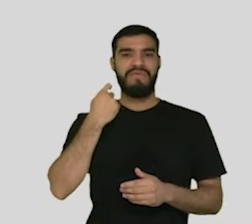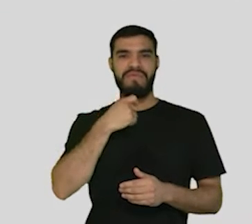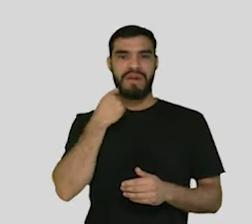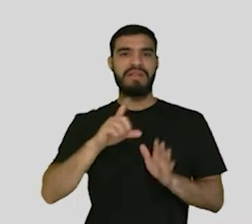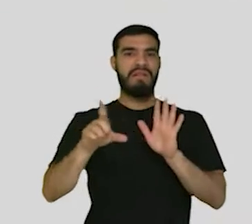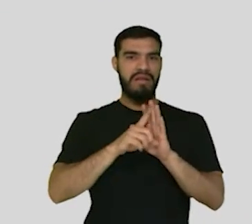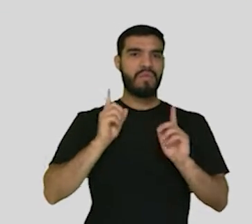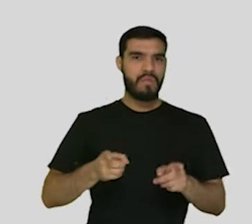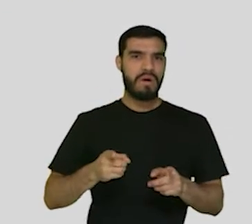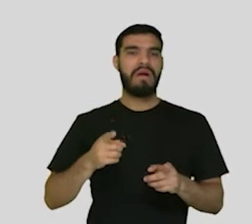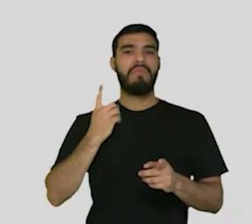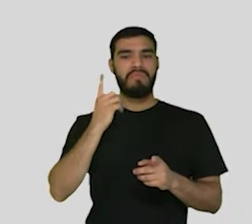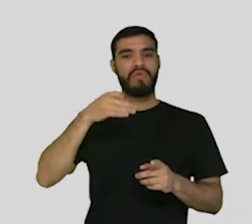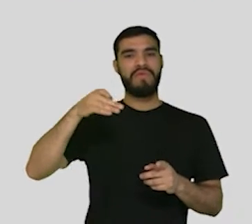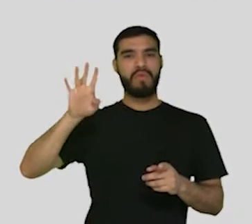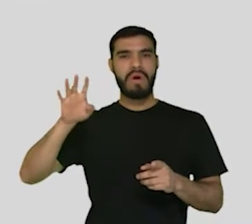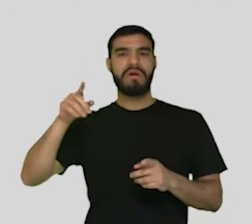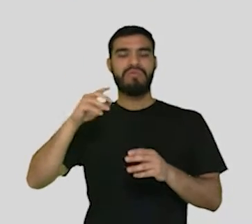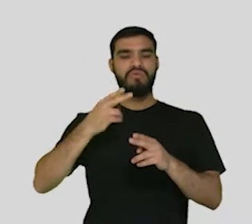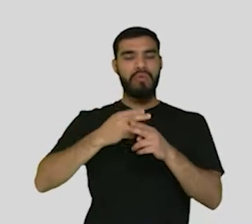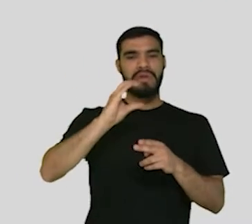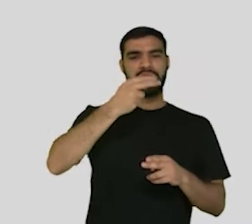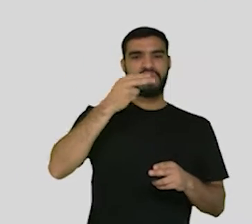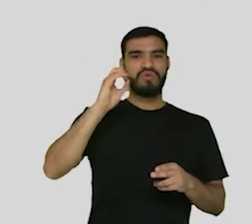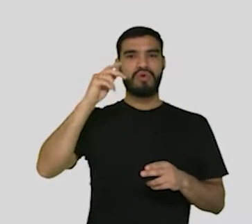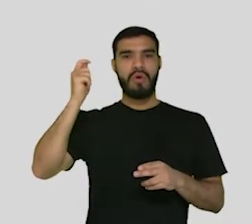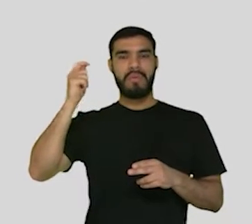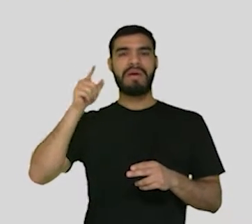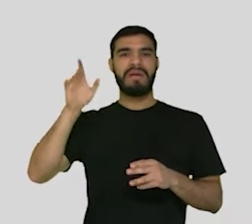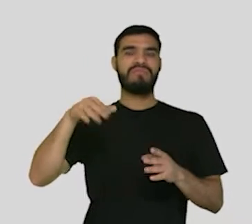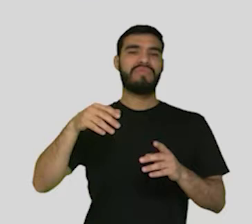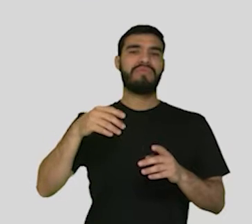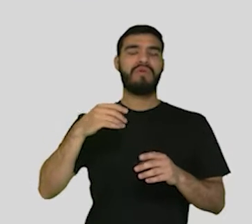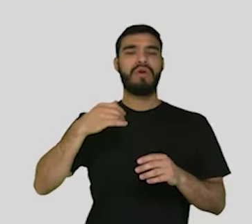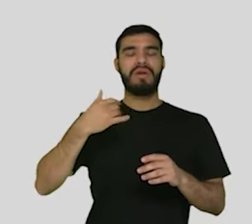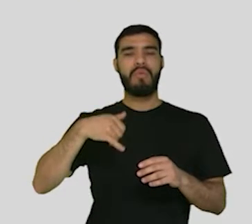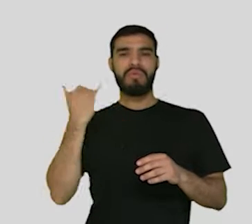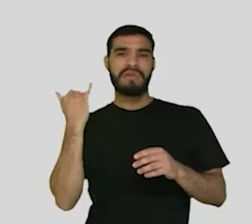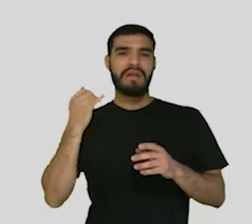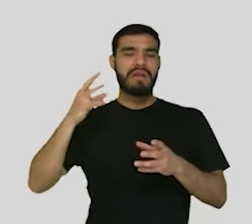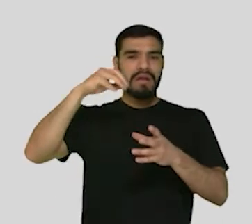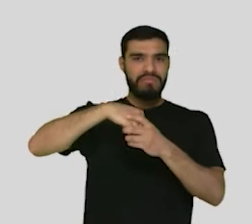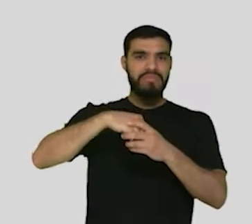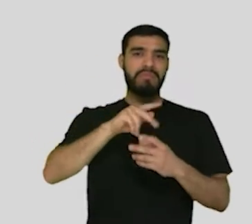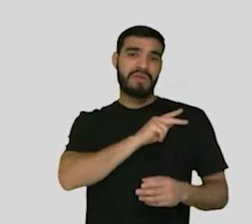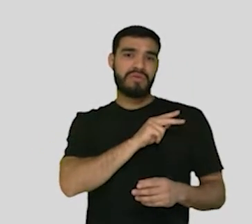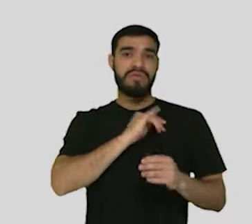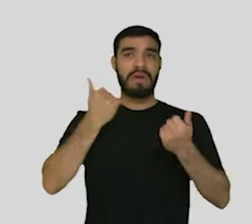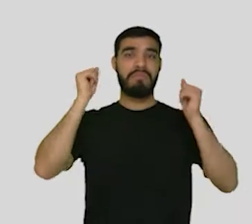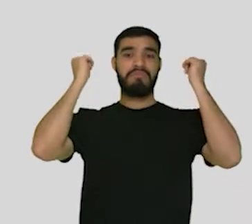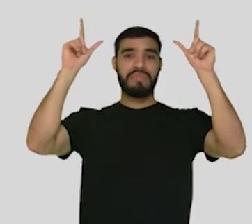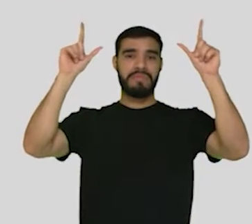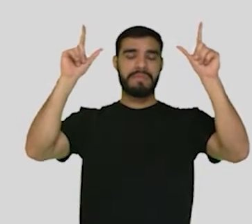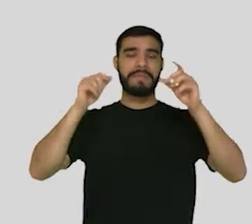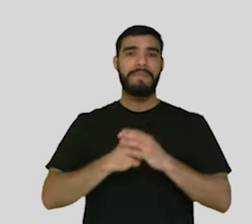un guarero eore añande co anga añande libre ma jauperire me hueca tu pero yo sacó da upeise jaupero ya